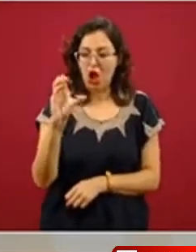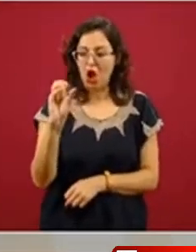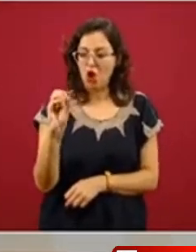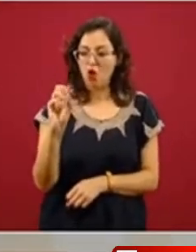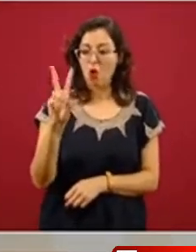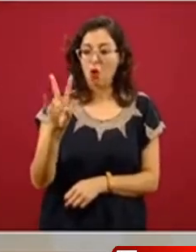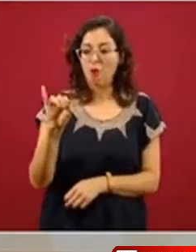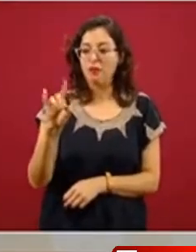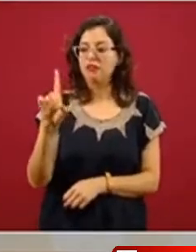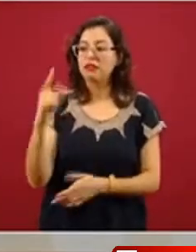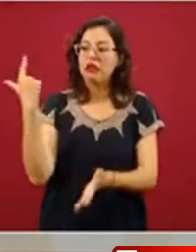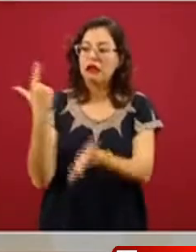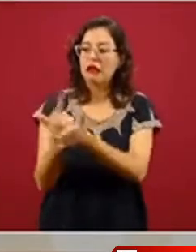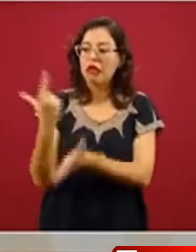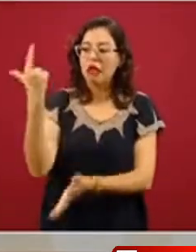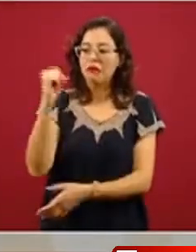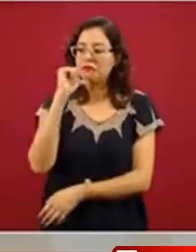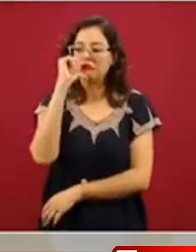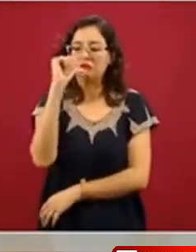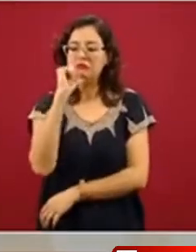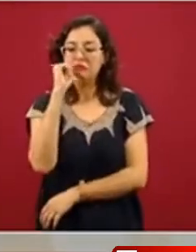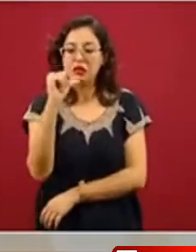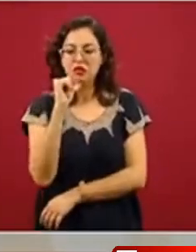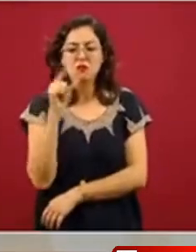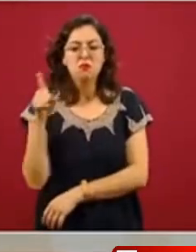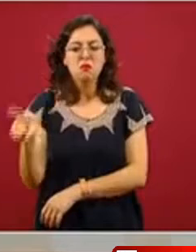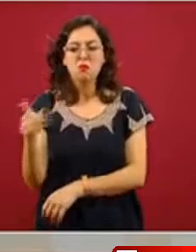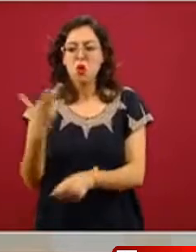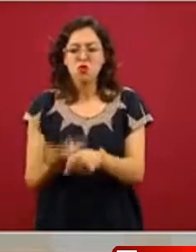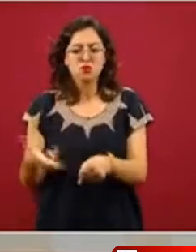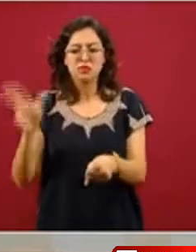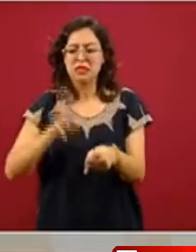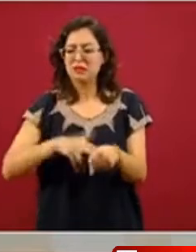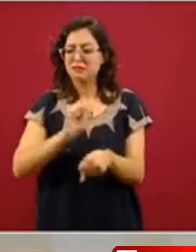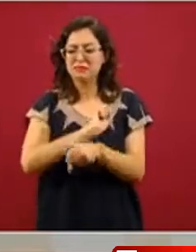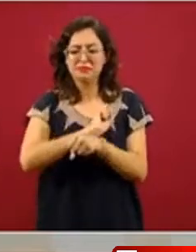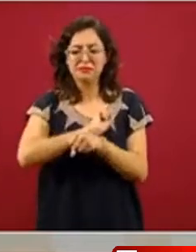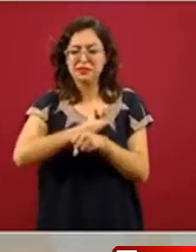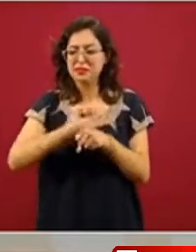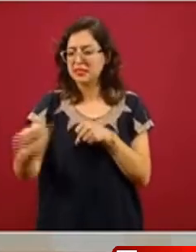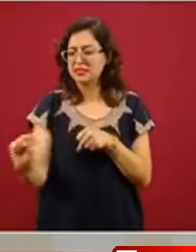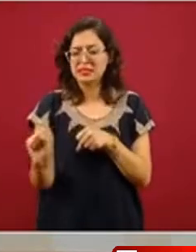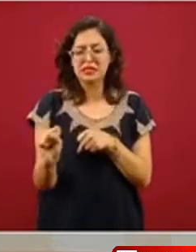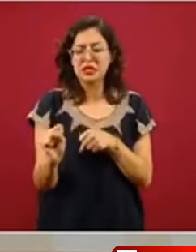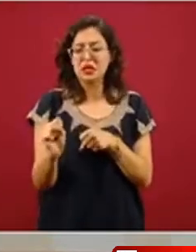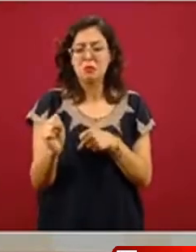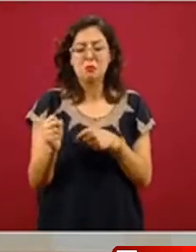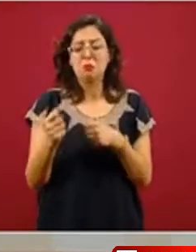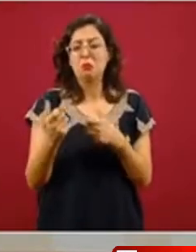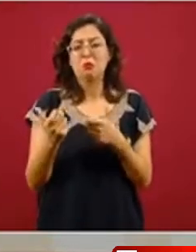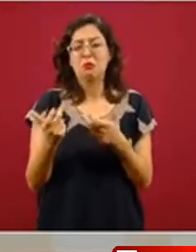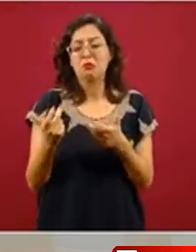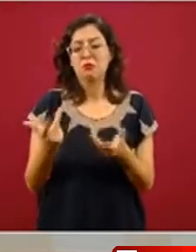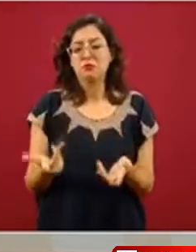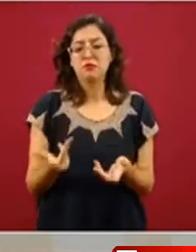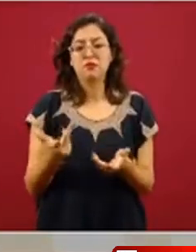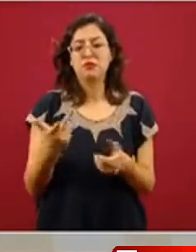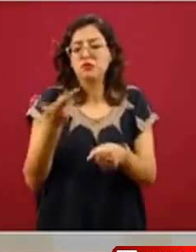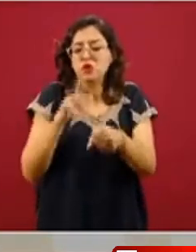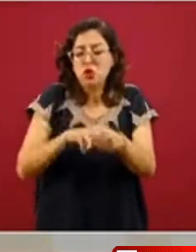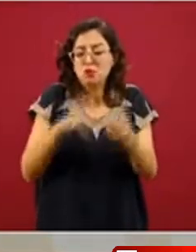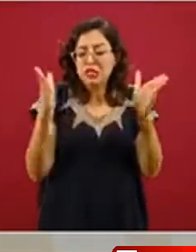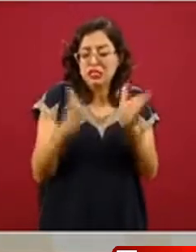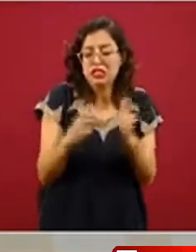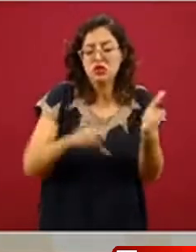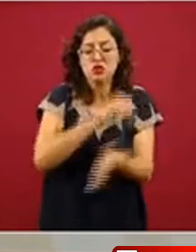enfermedad grave, se atienden en las unidades de salud del primer nivel de atención, las clínicas, los